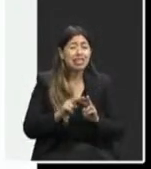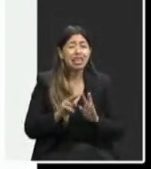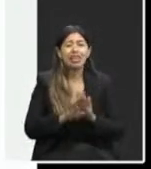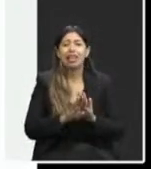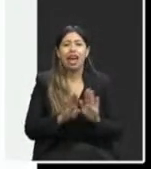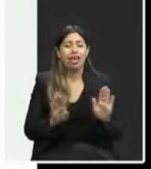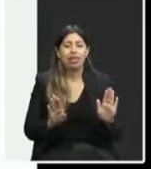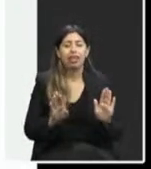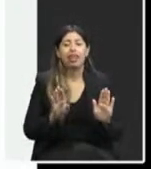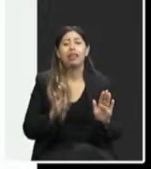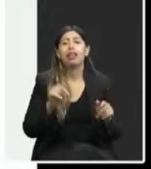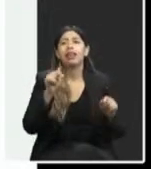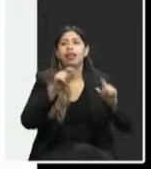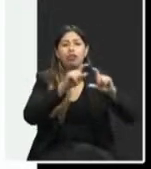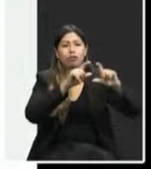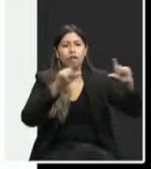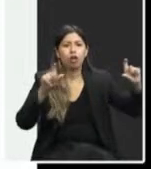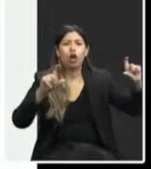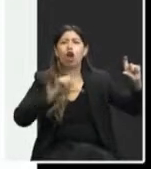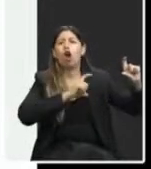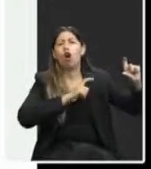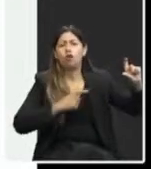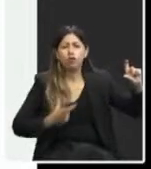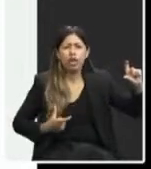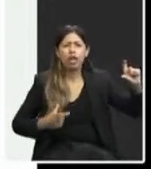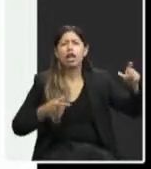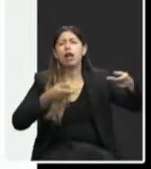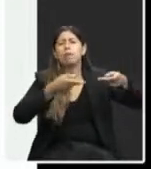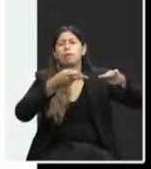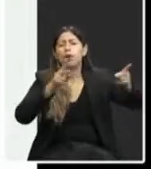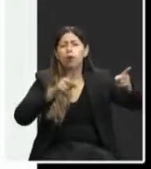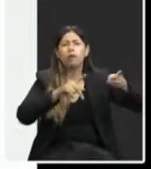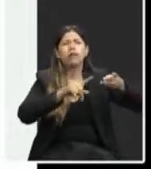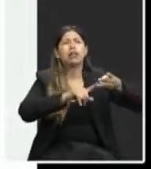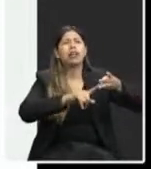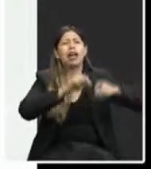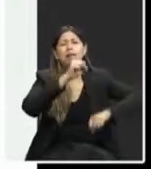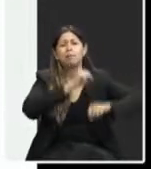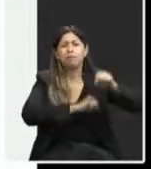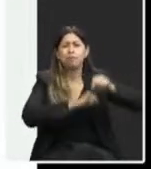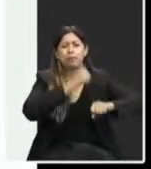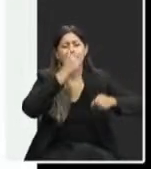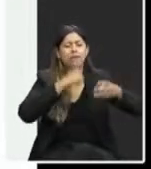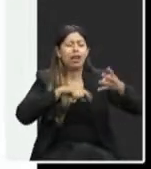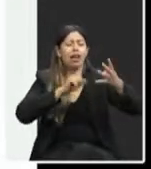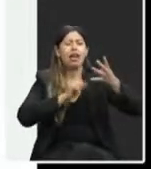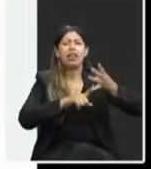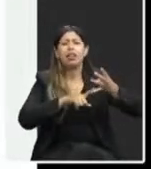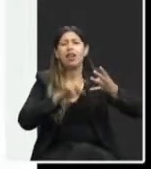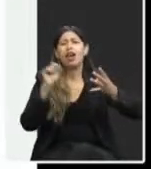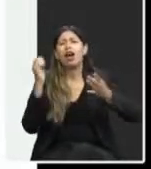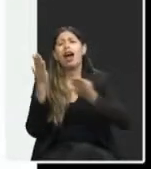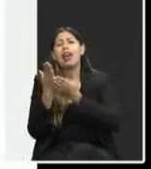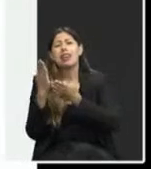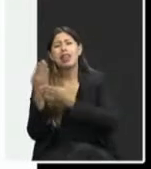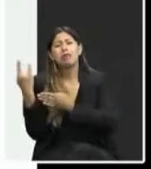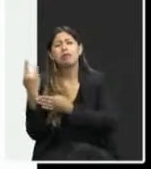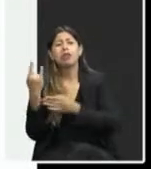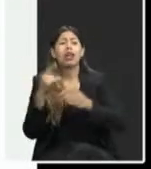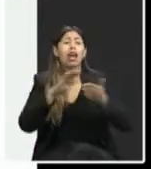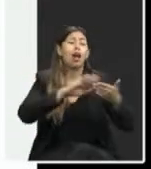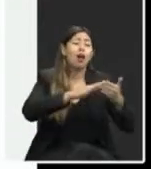aquí está el gobierno, el sector público, el sector privado, la academia, las comunidades,